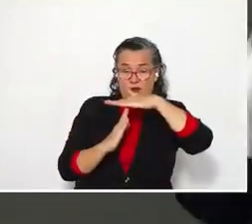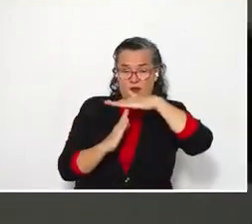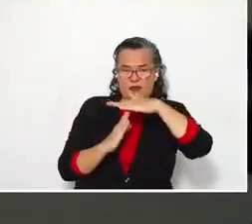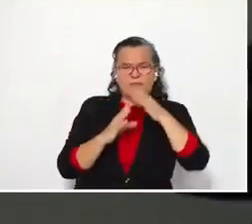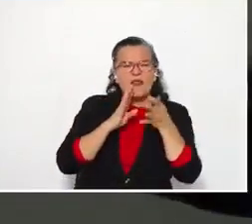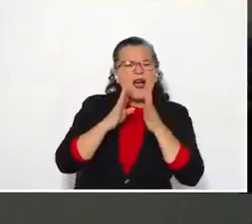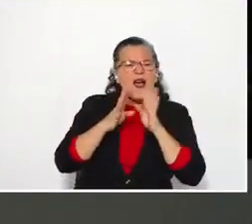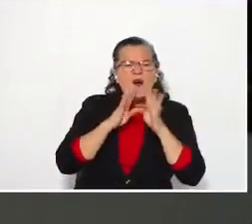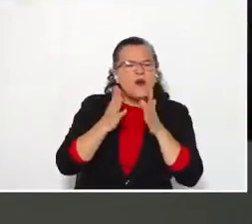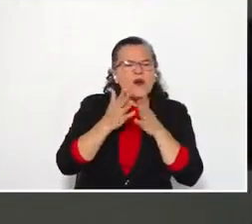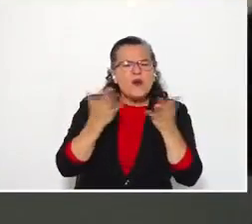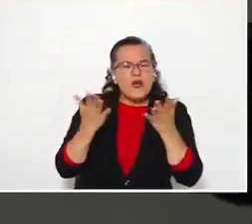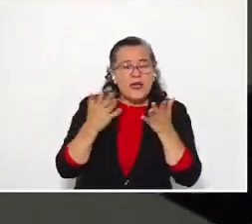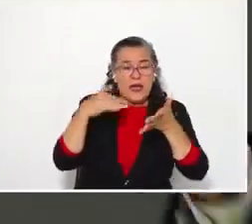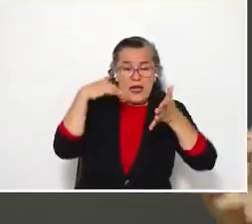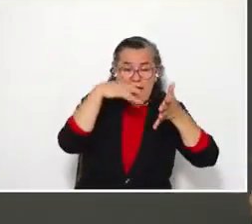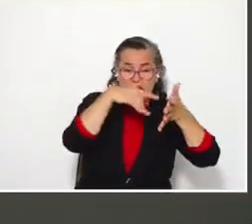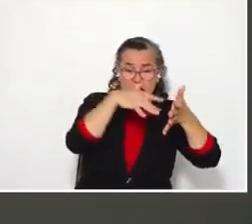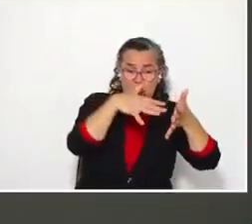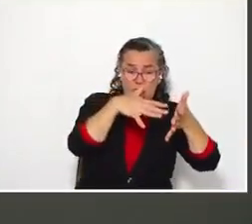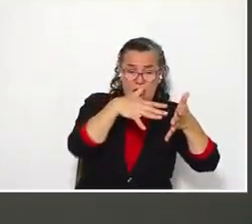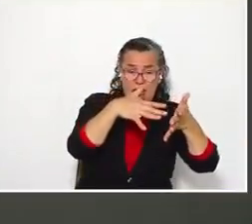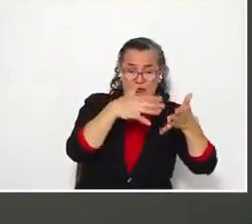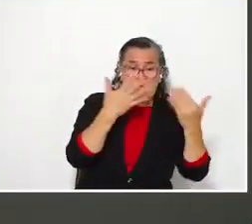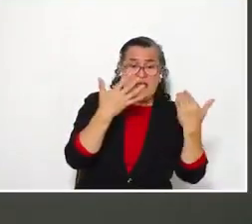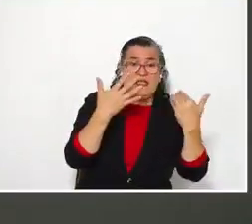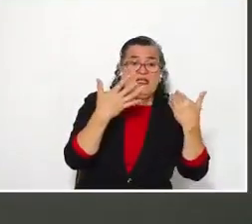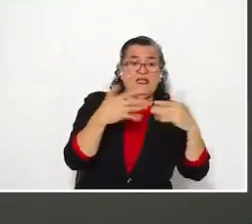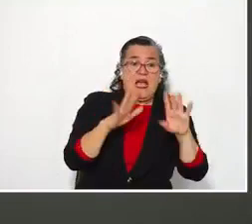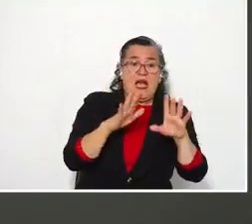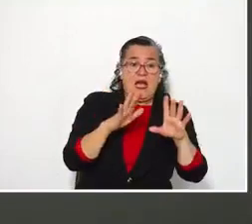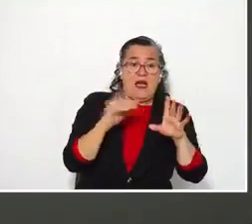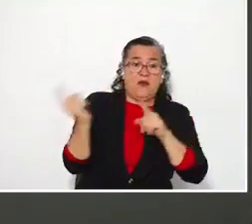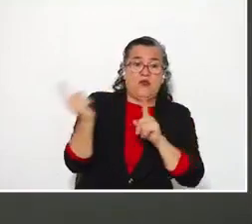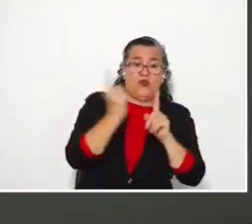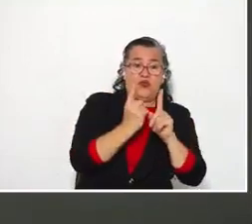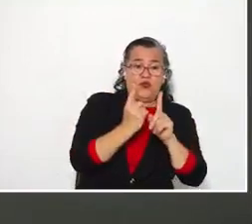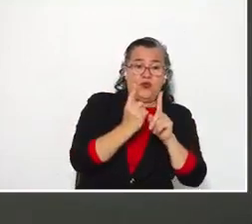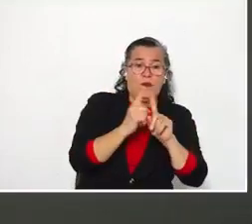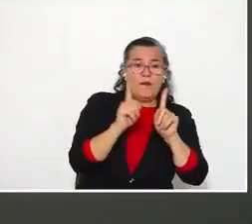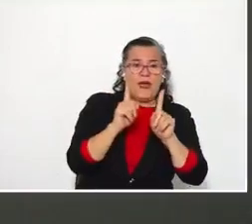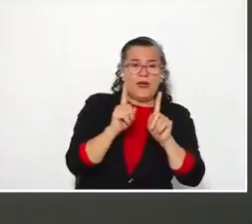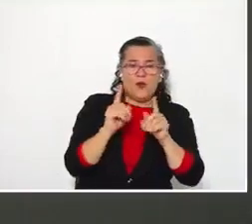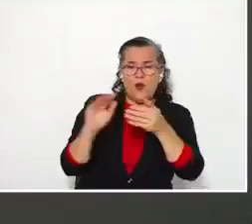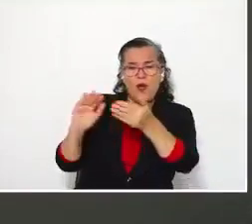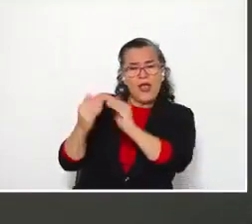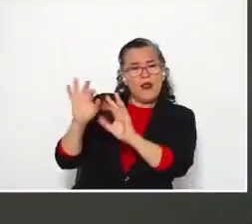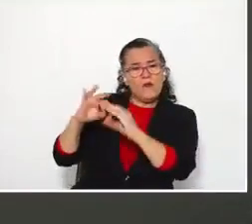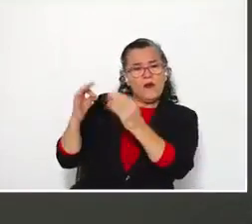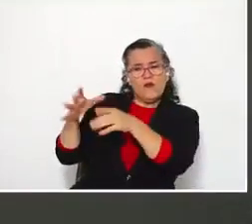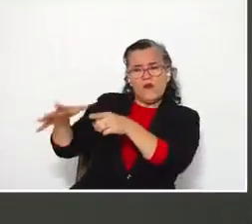Y lo hemos hecho por toda la vida. Empezamos en el año 91. Teníamos un fondo de préstamos